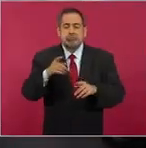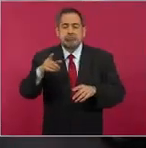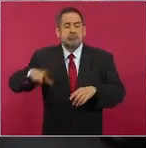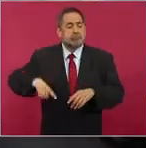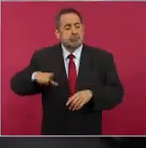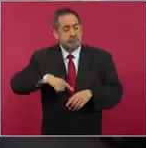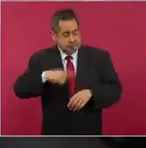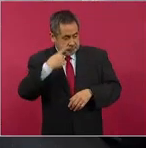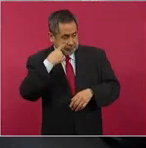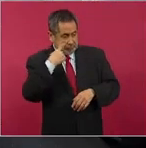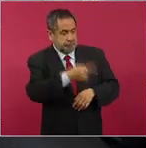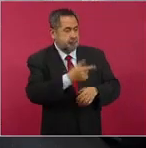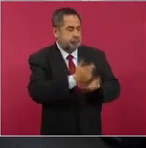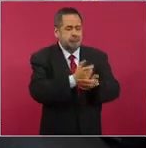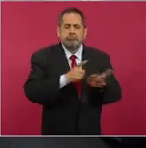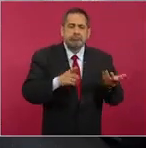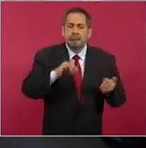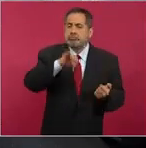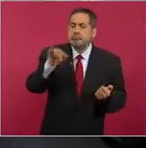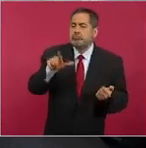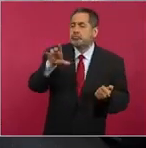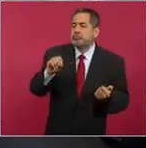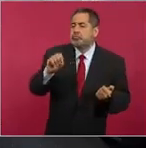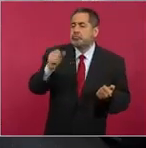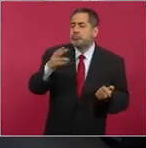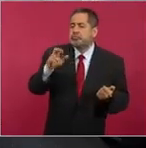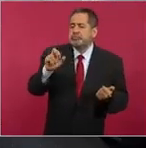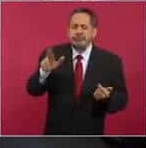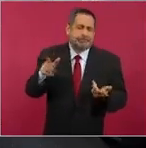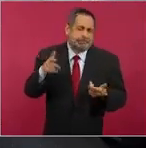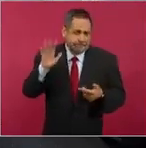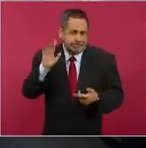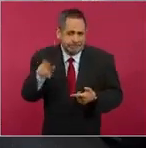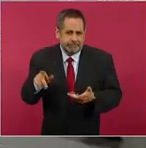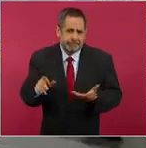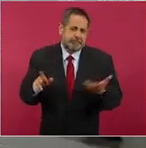Estado, porque Julio Scherer pues era… Sí.